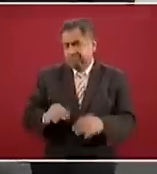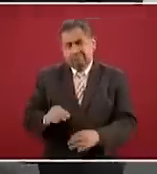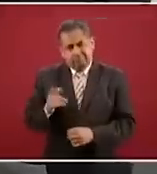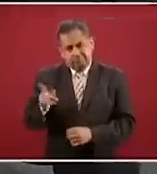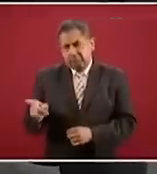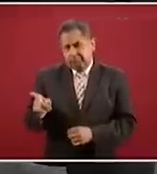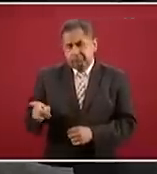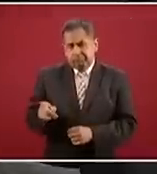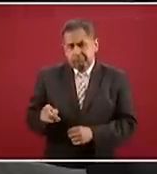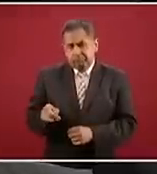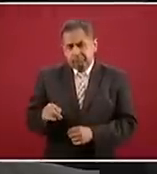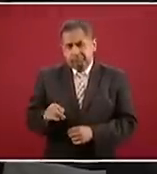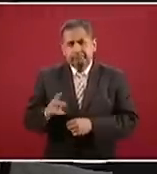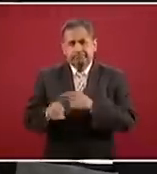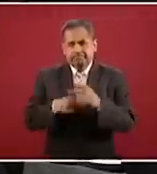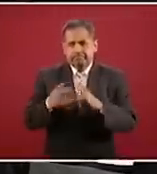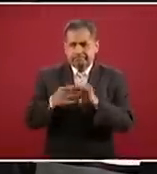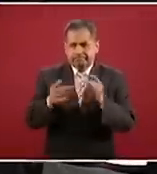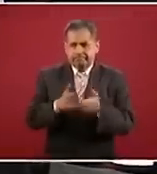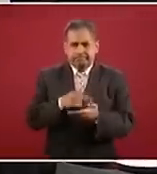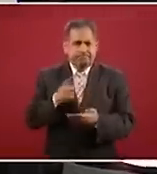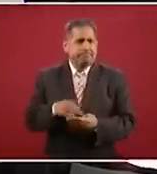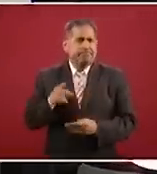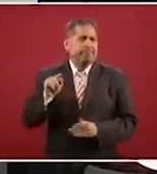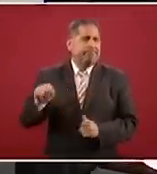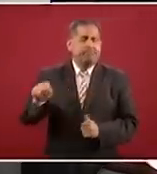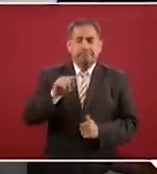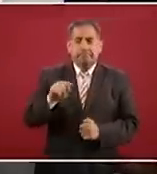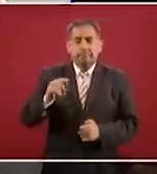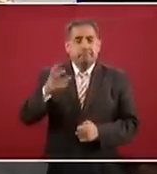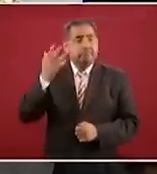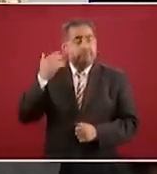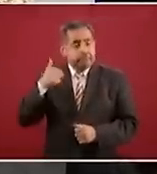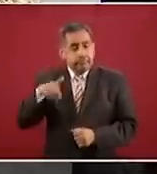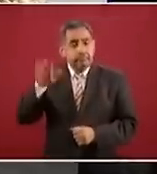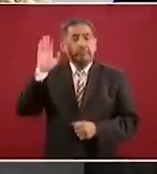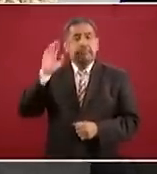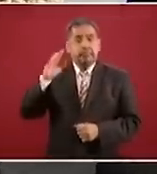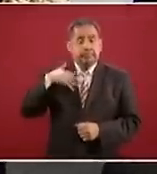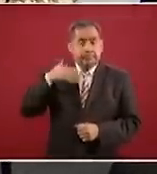Y lo he dicho en otras ocasiones, cuando me tocó